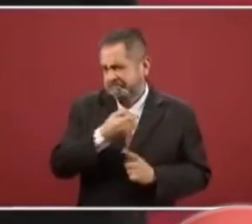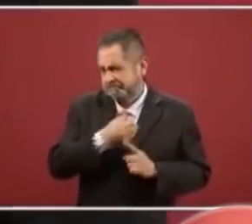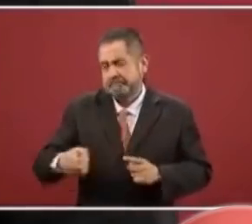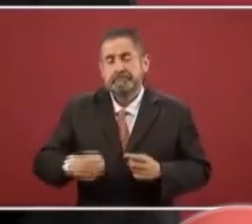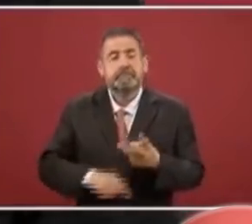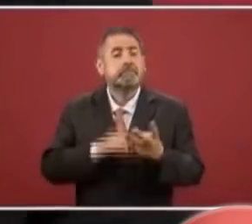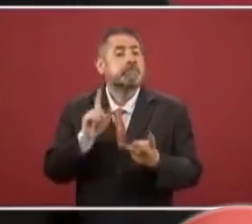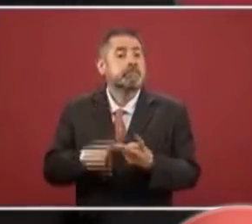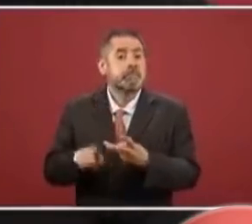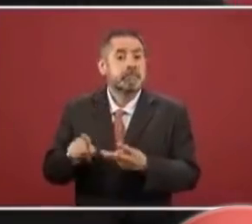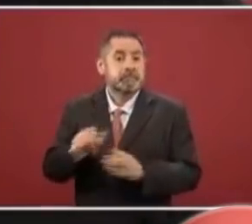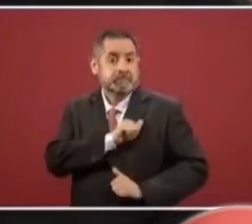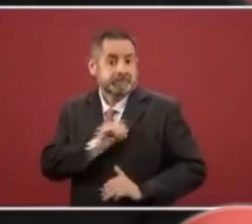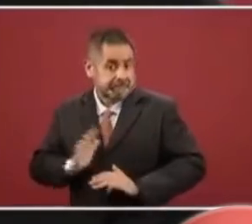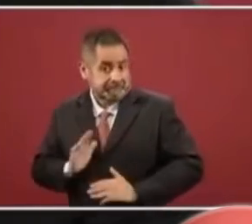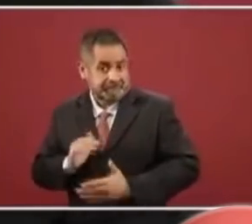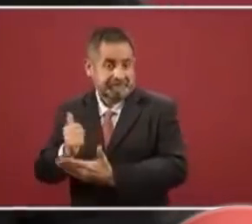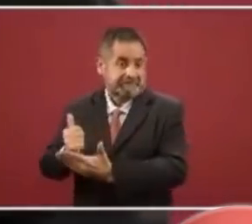nos están ayudando